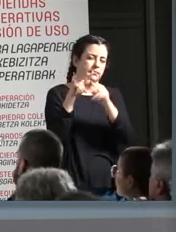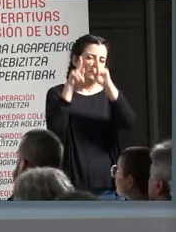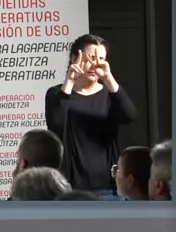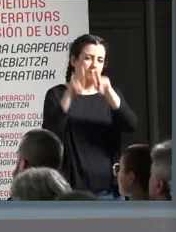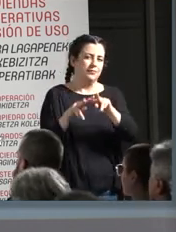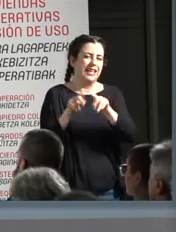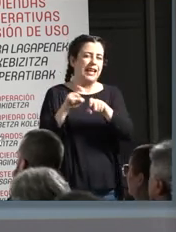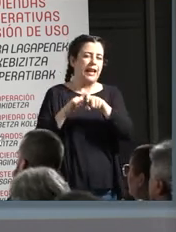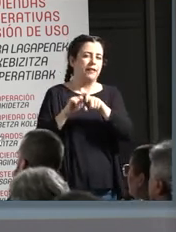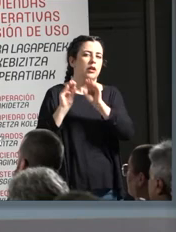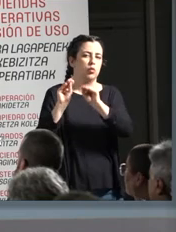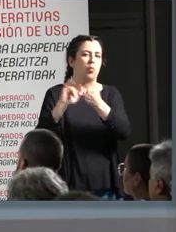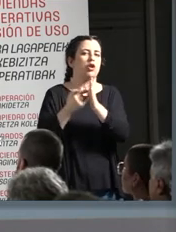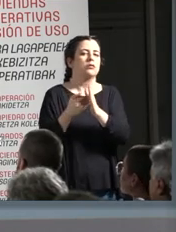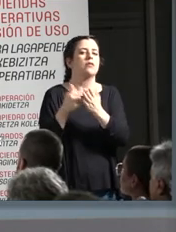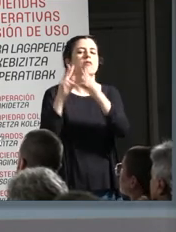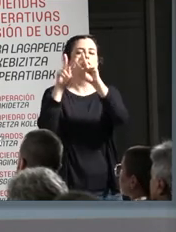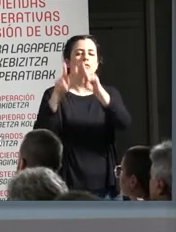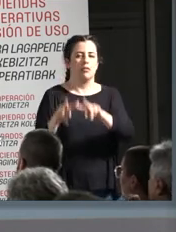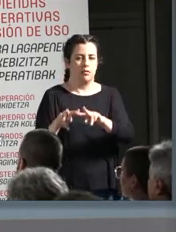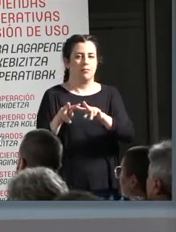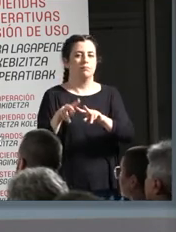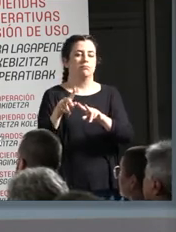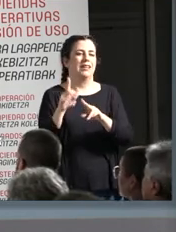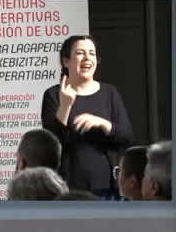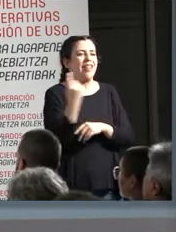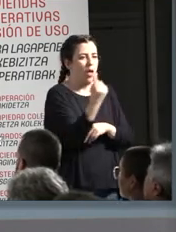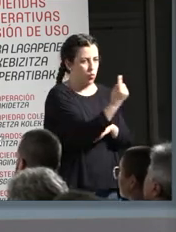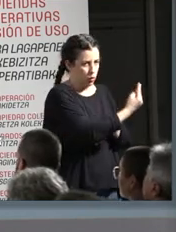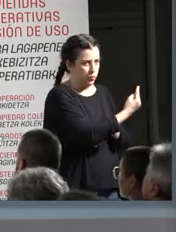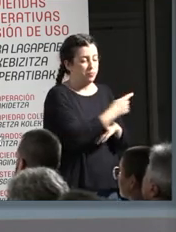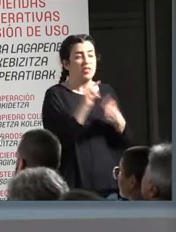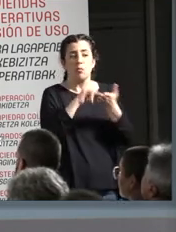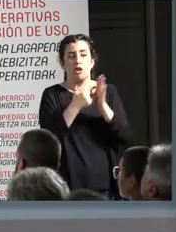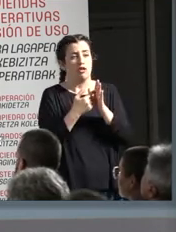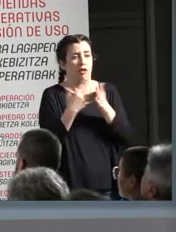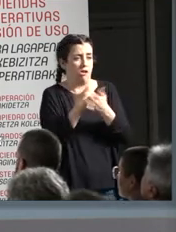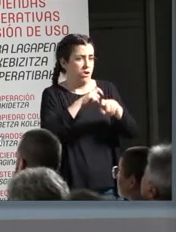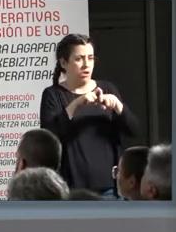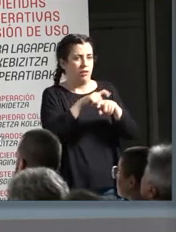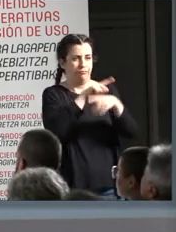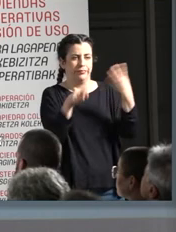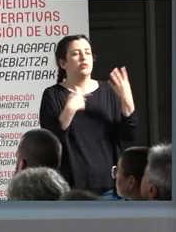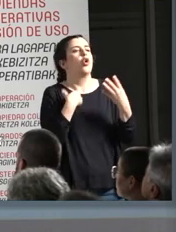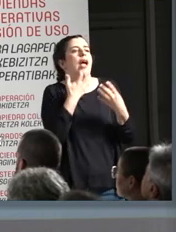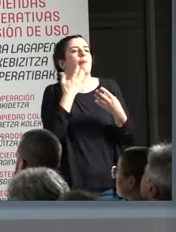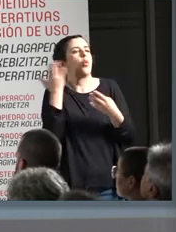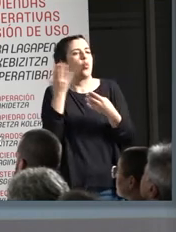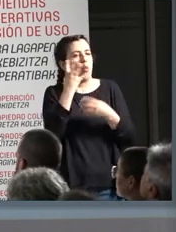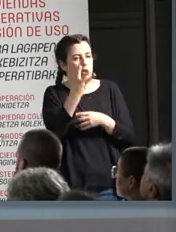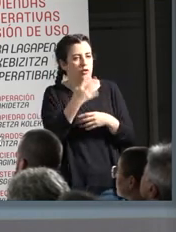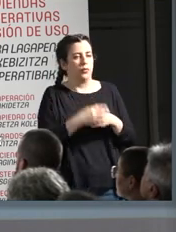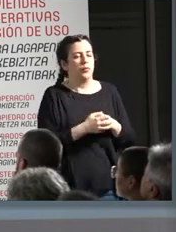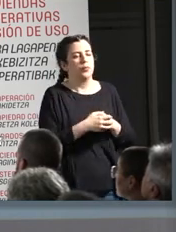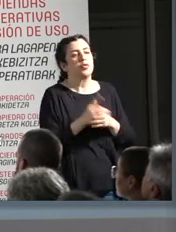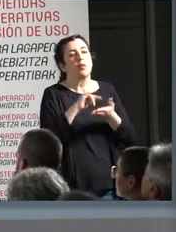ellos. Proyectos hay de todo tipo. He puesto ahí cuatro ejemplos de diferencias, pero bueno, hay proyectos